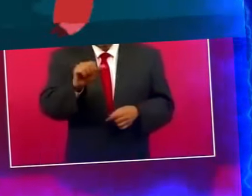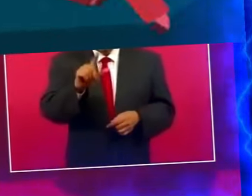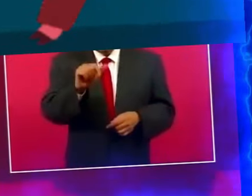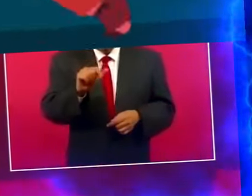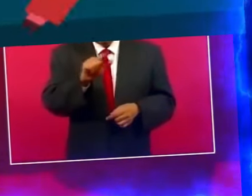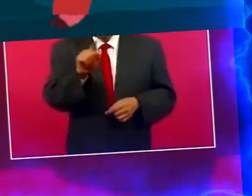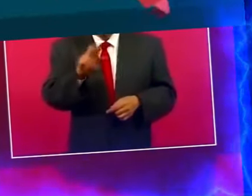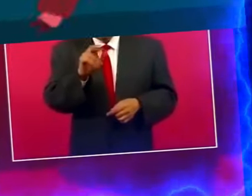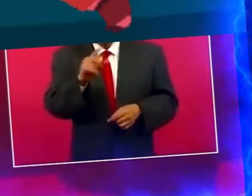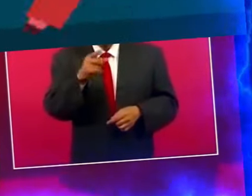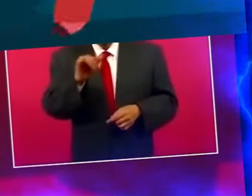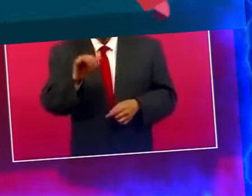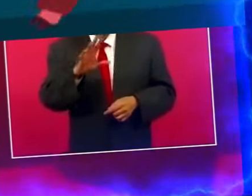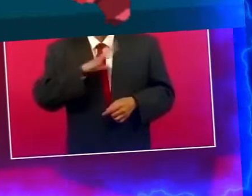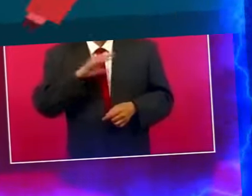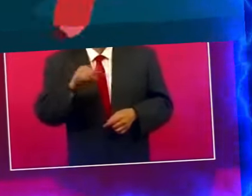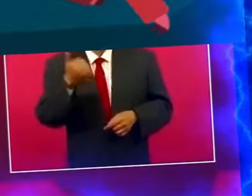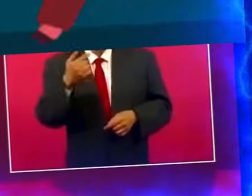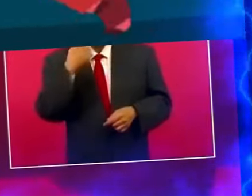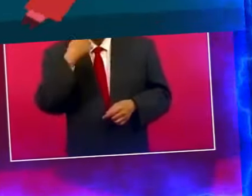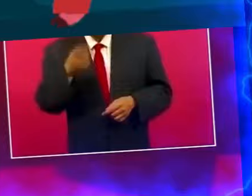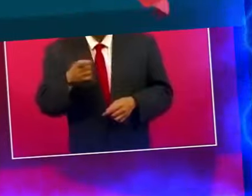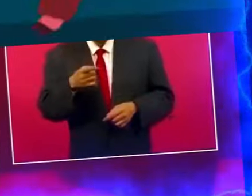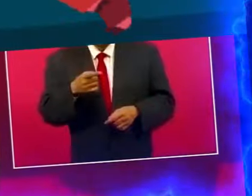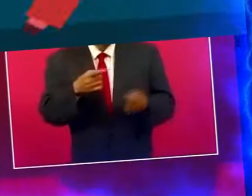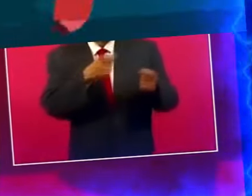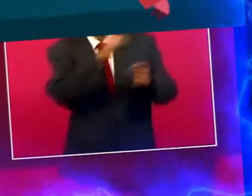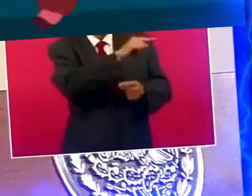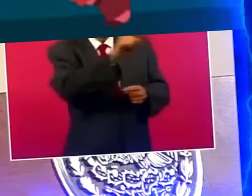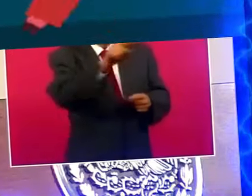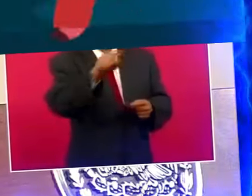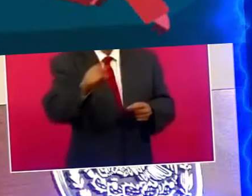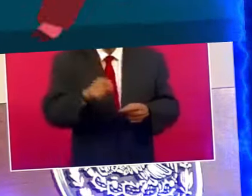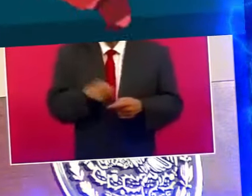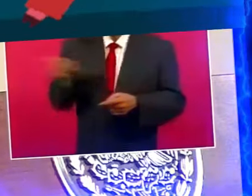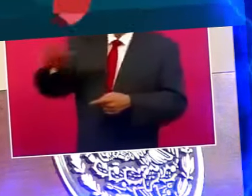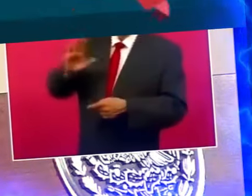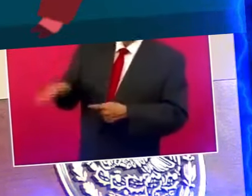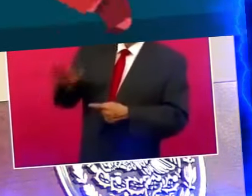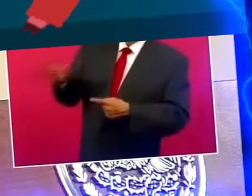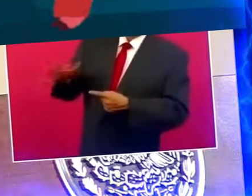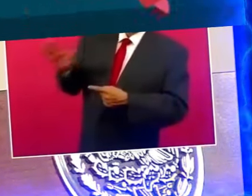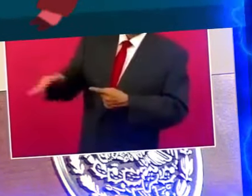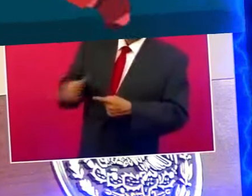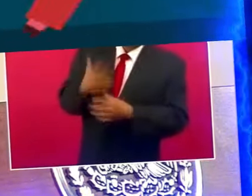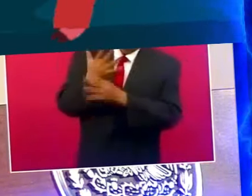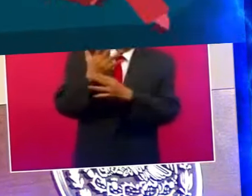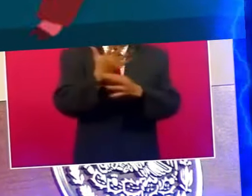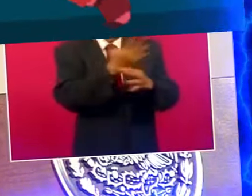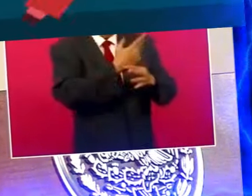Alarraqui, pero hay otro que también, bueno, es que me mataron muchos, pues.